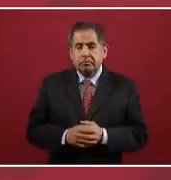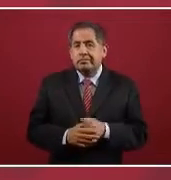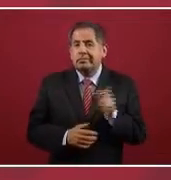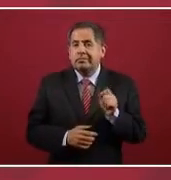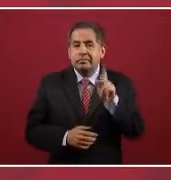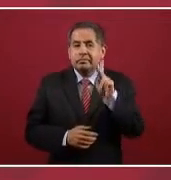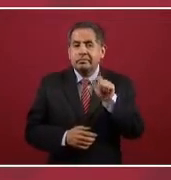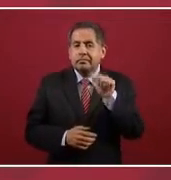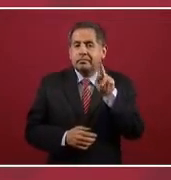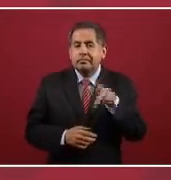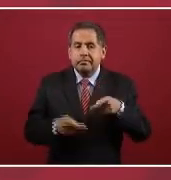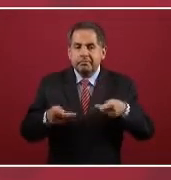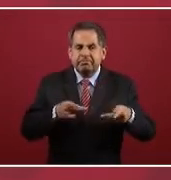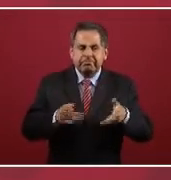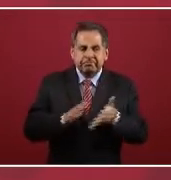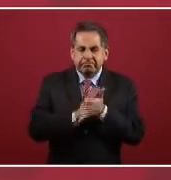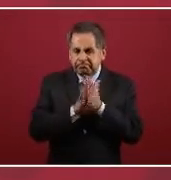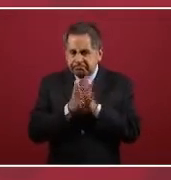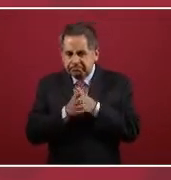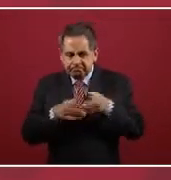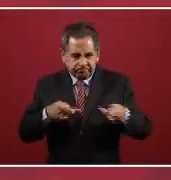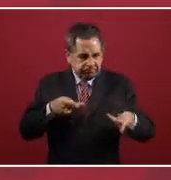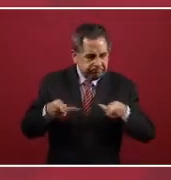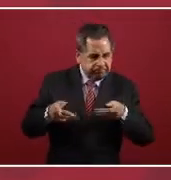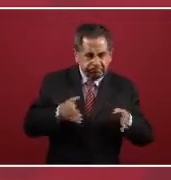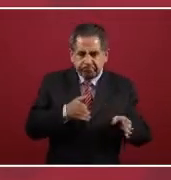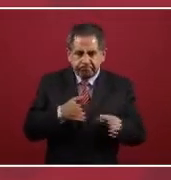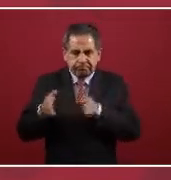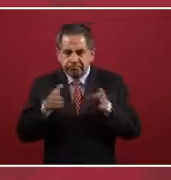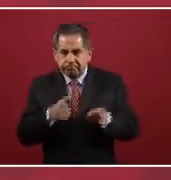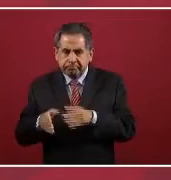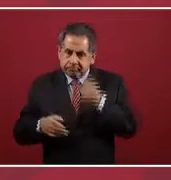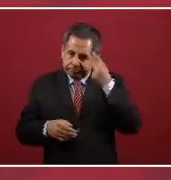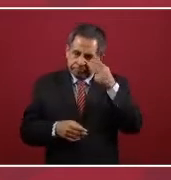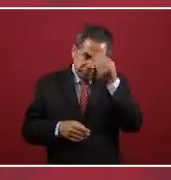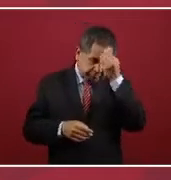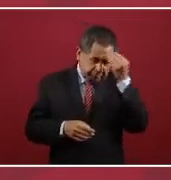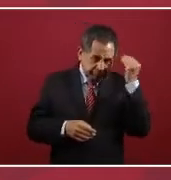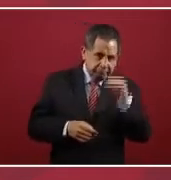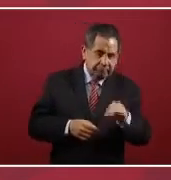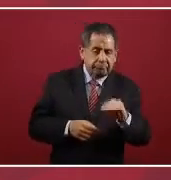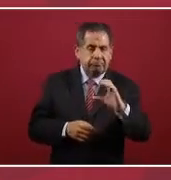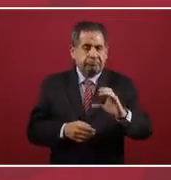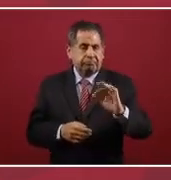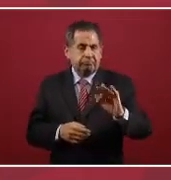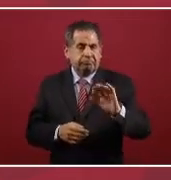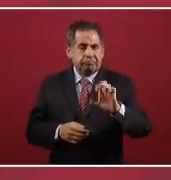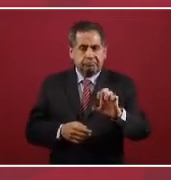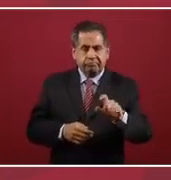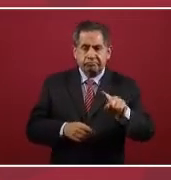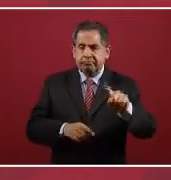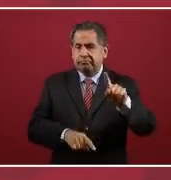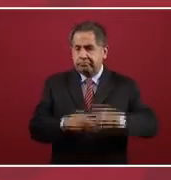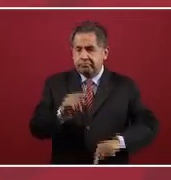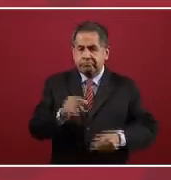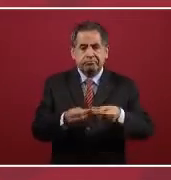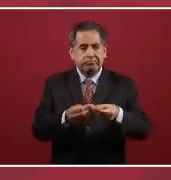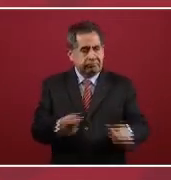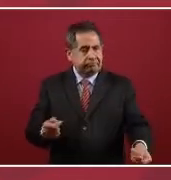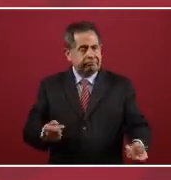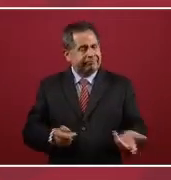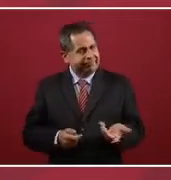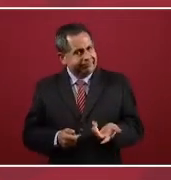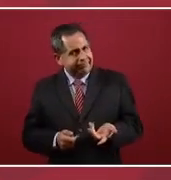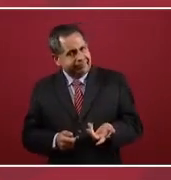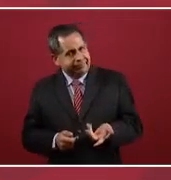plan deliberado para desaparecer la empresa pública,